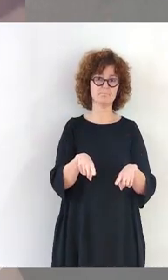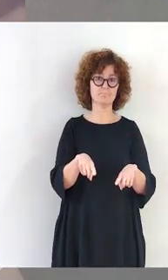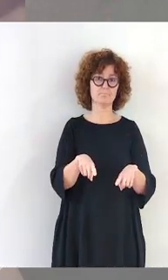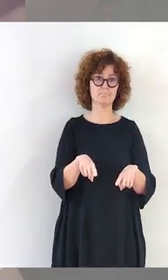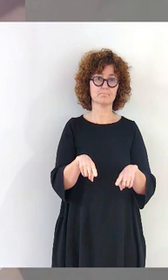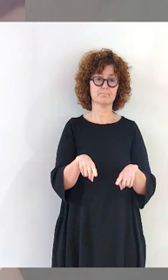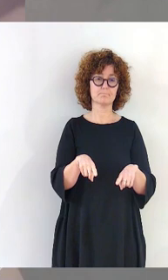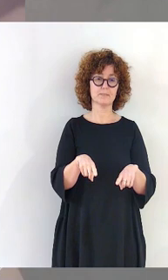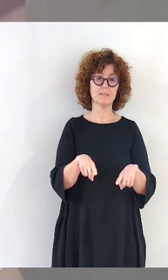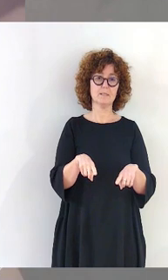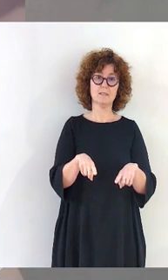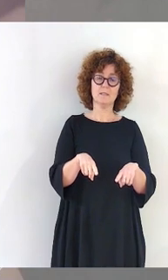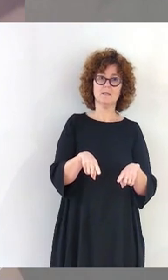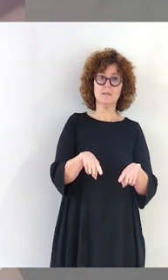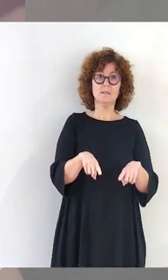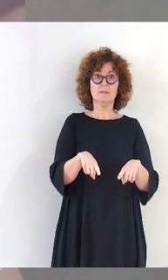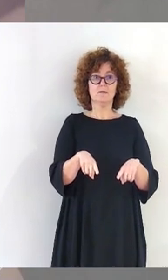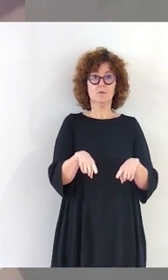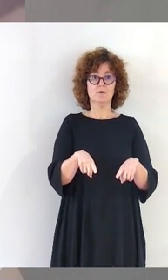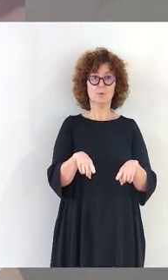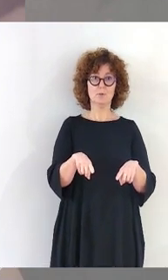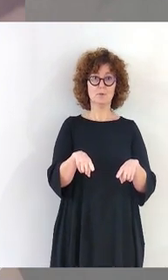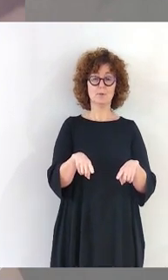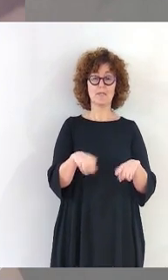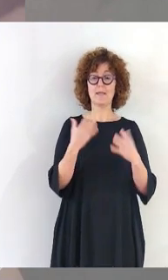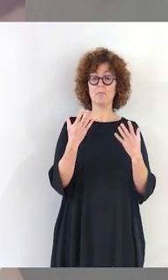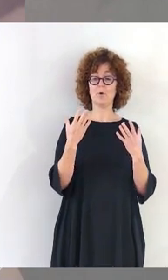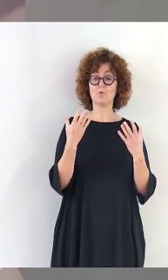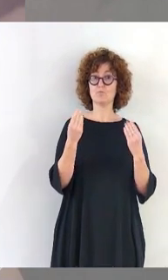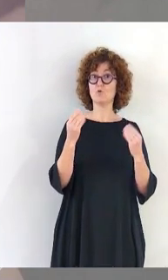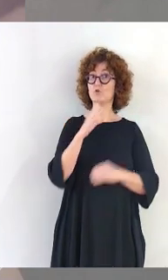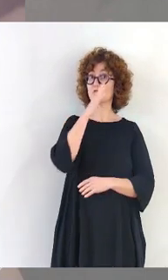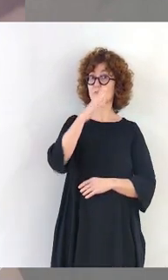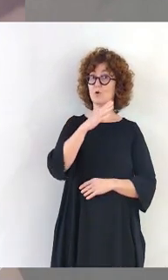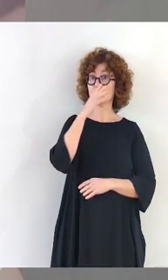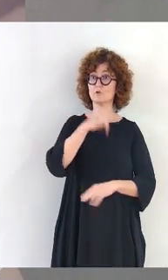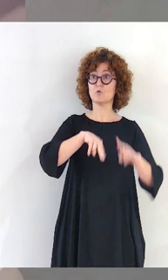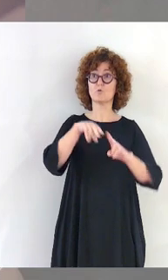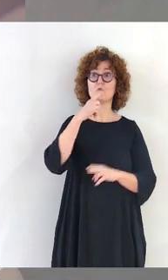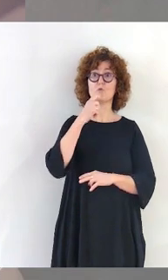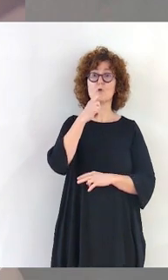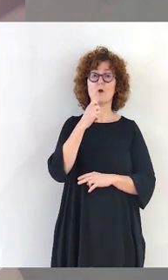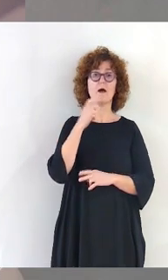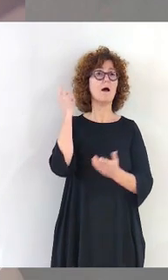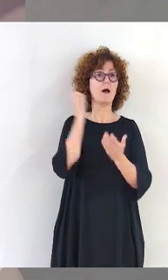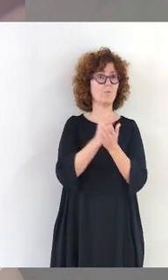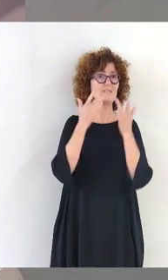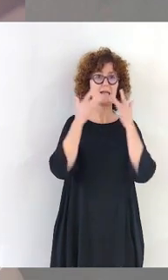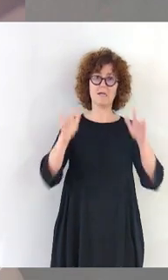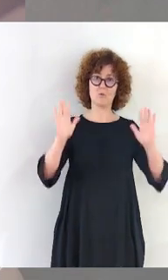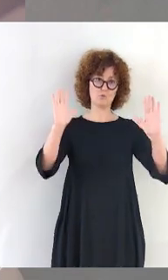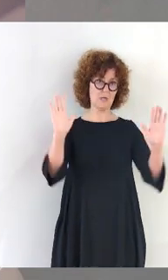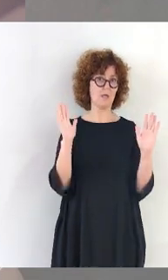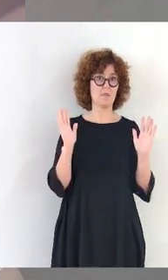así un poco porque porque por muy buenos motivos la Cruz Roja siempre ha apostado por la neutralidad y gracias a eso